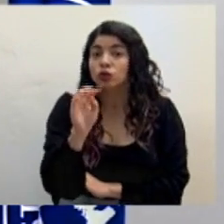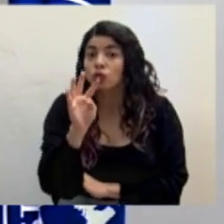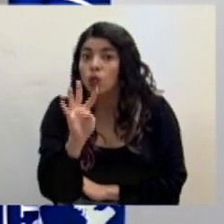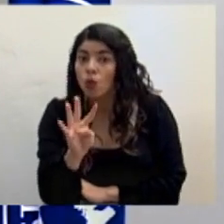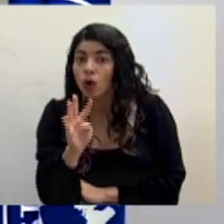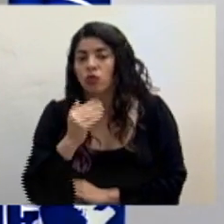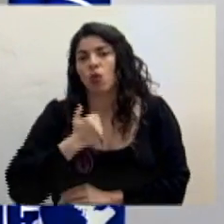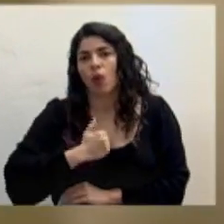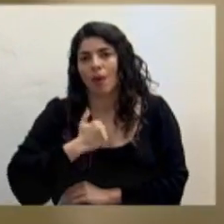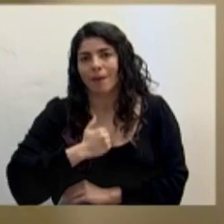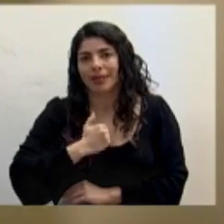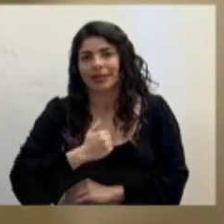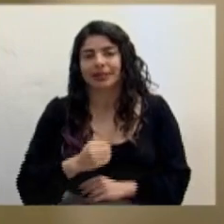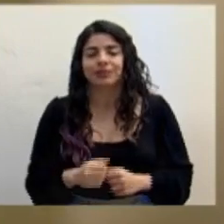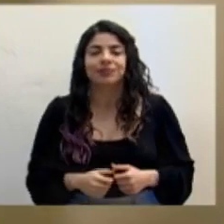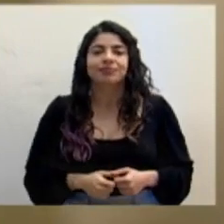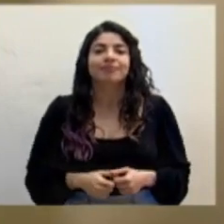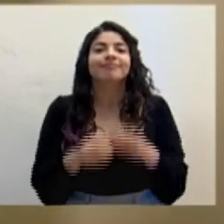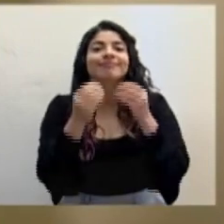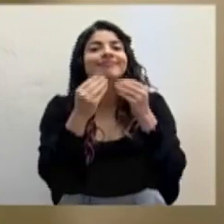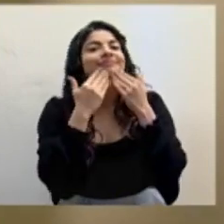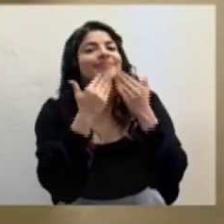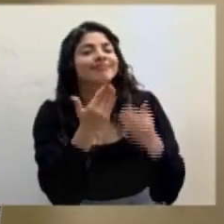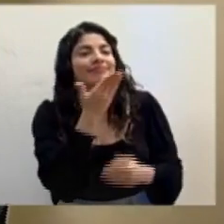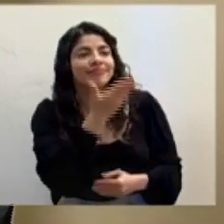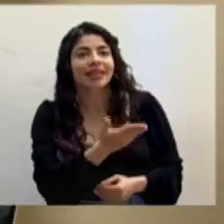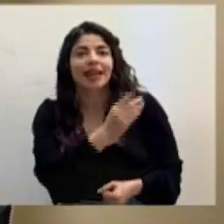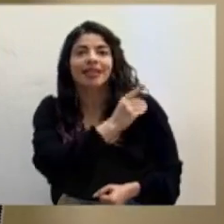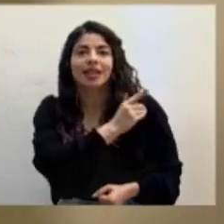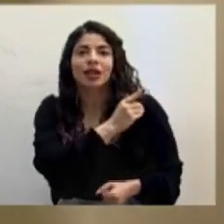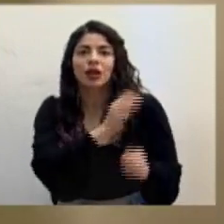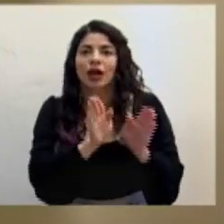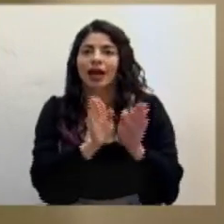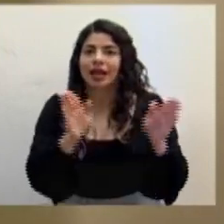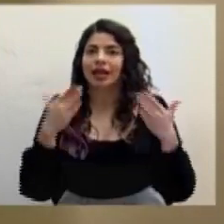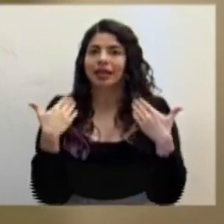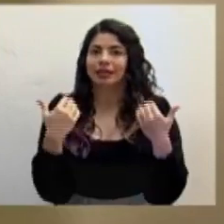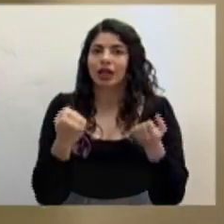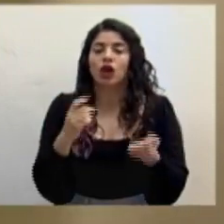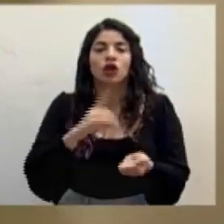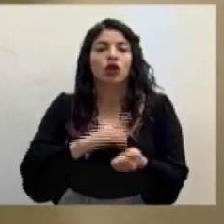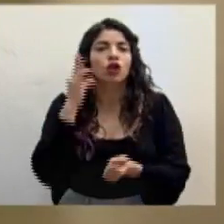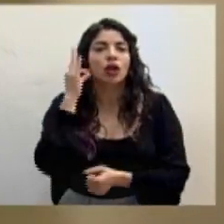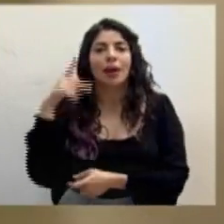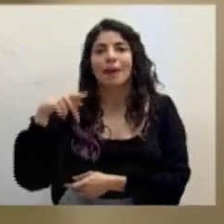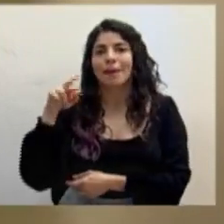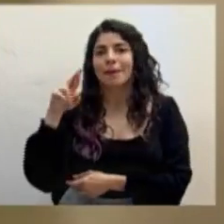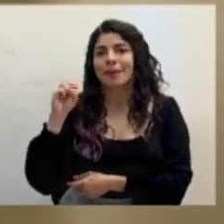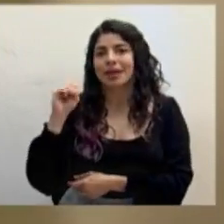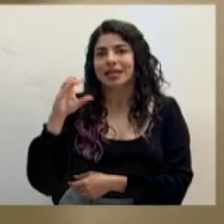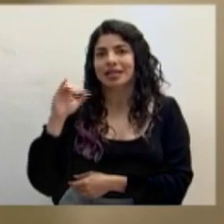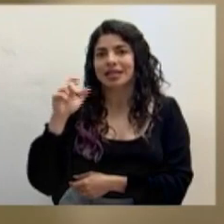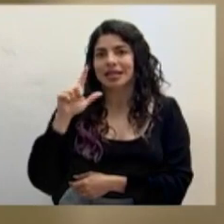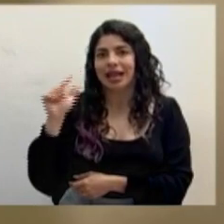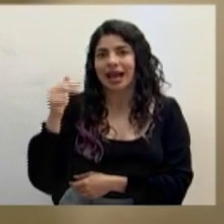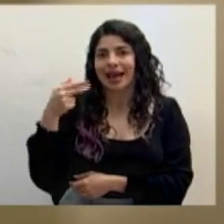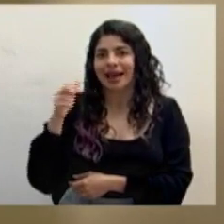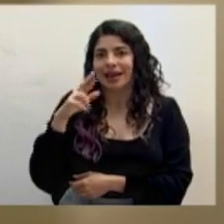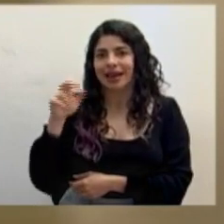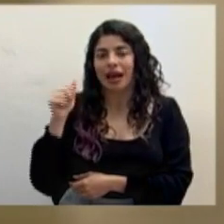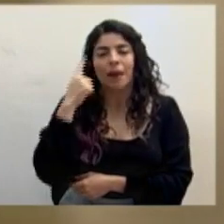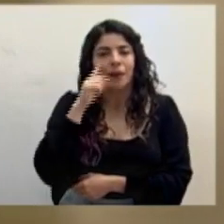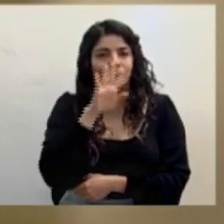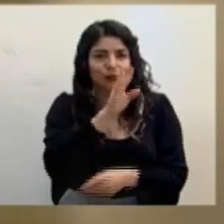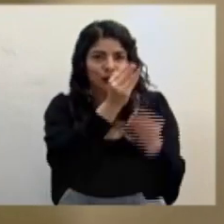1.404 son hombres. Muchas gracias a la Directora General de la Salud, la doctora Priscila Herrera, por el reporte ofrecido.